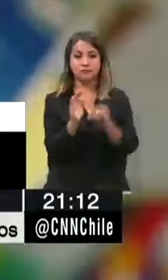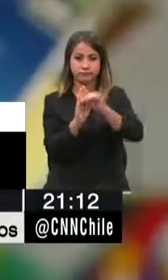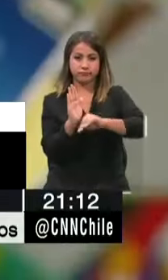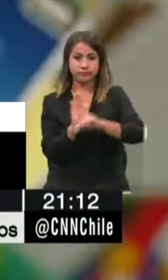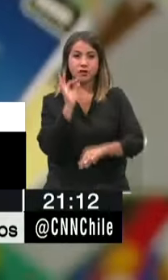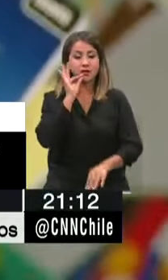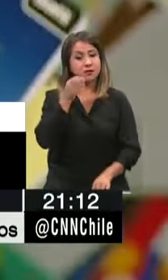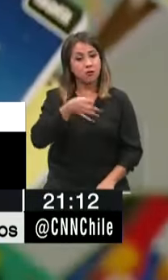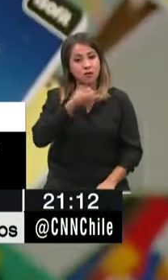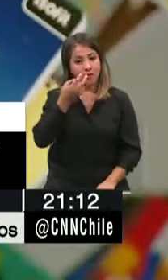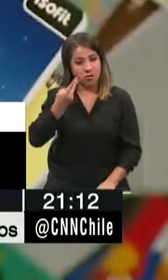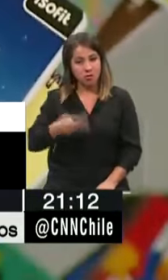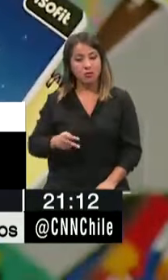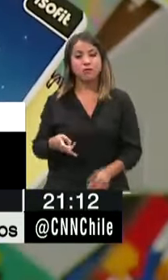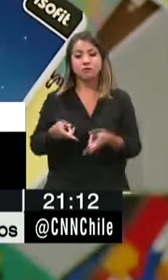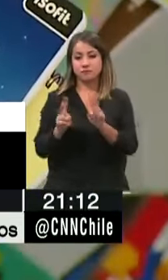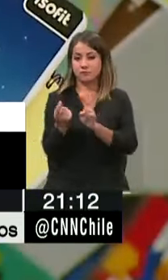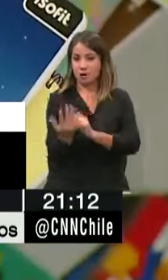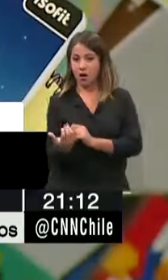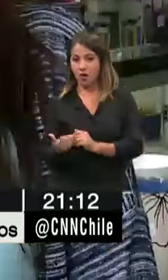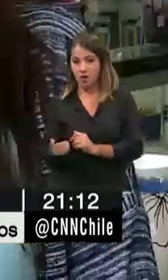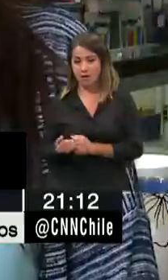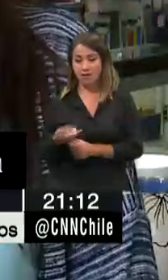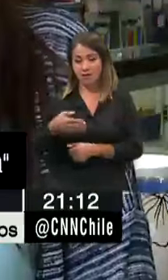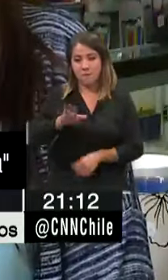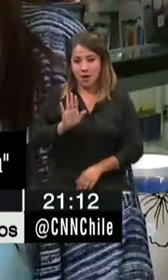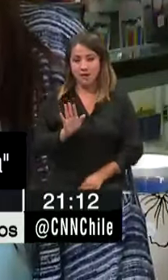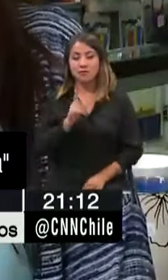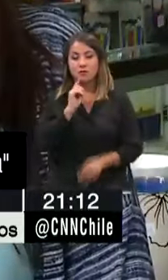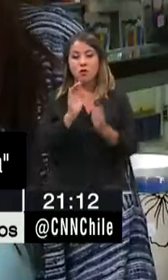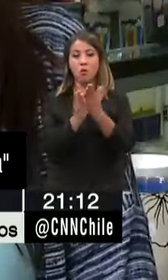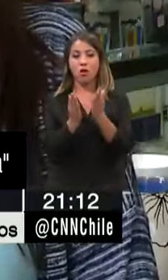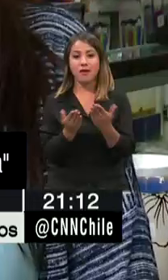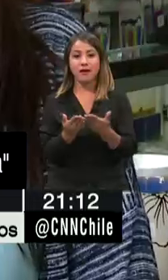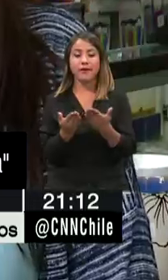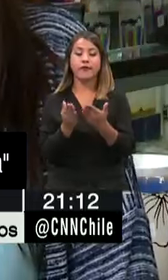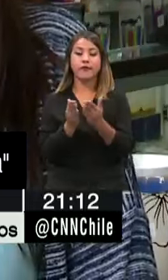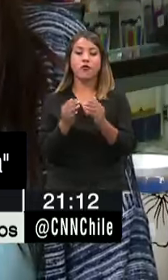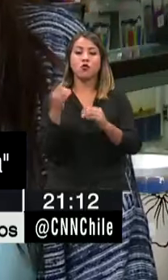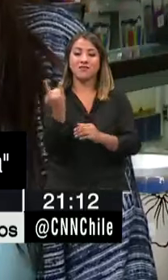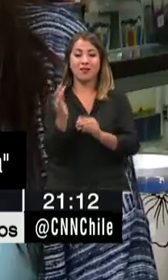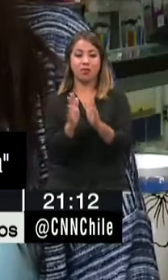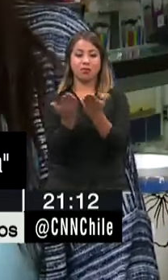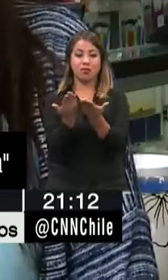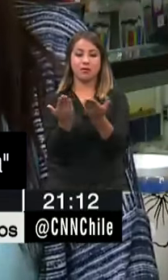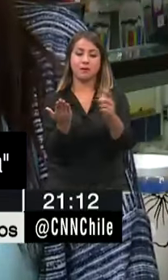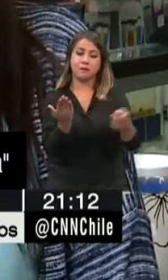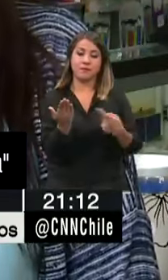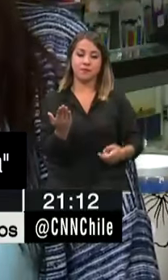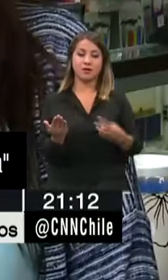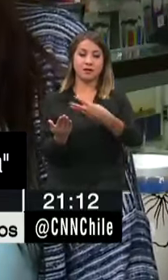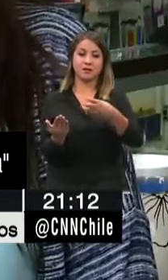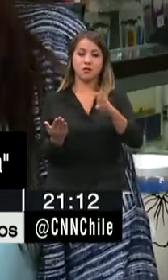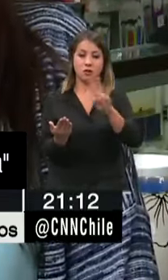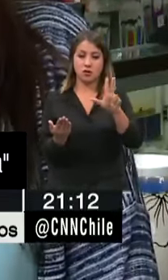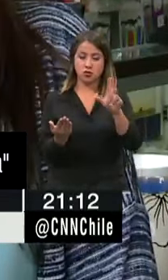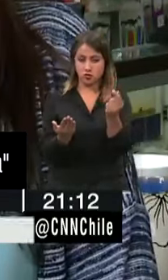cuenta su dueña, permitirán ahorrar más de lo pensado. Ya tenemos cuadernos universitarios desde 348